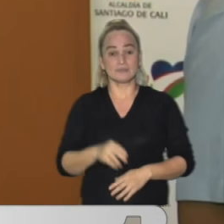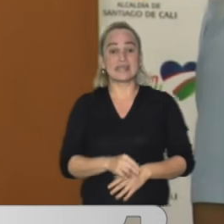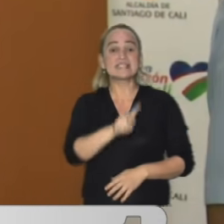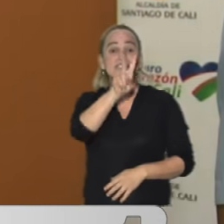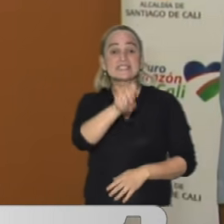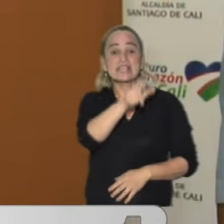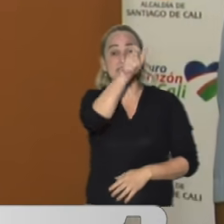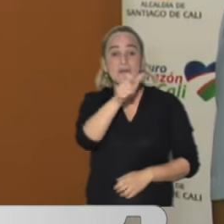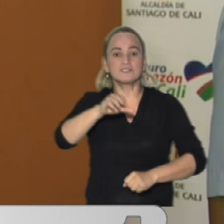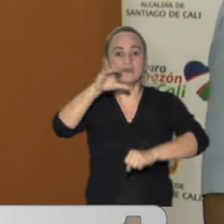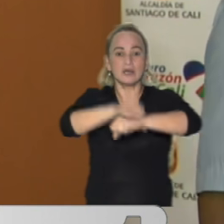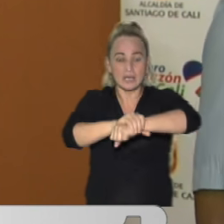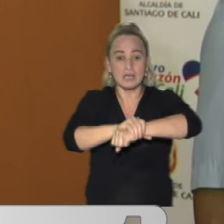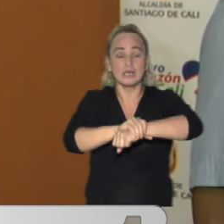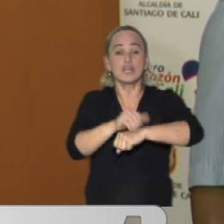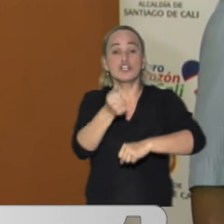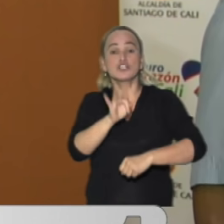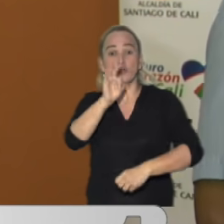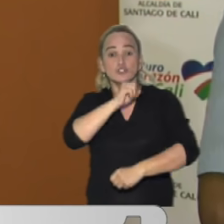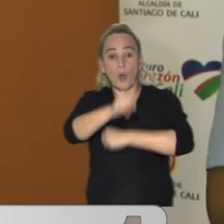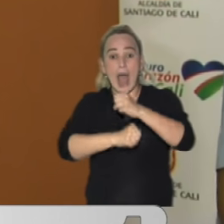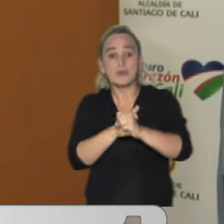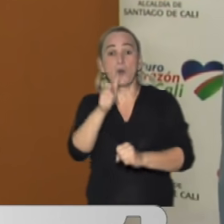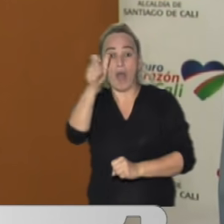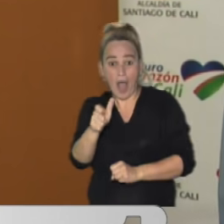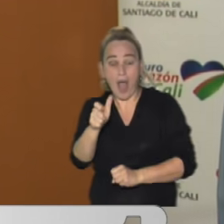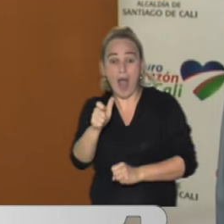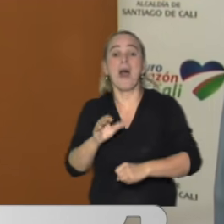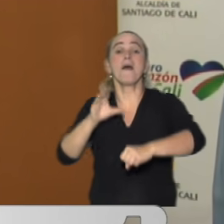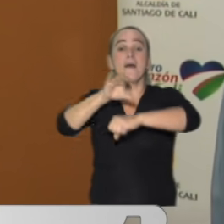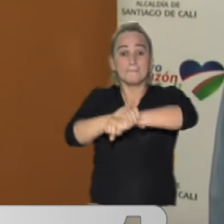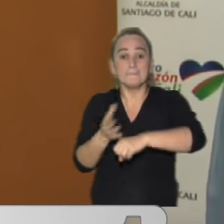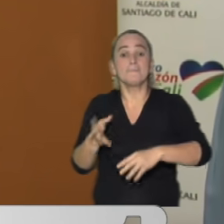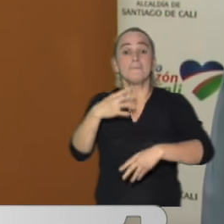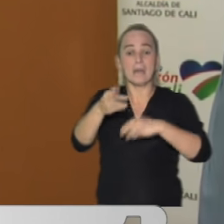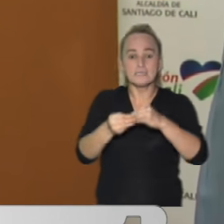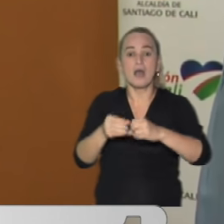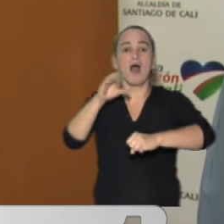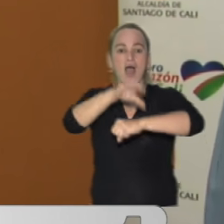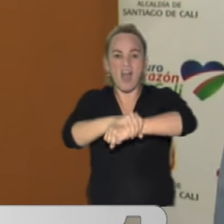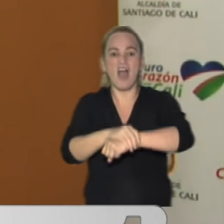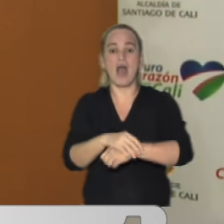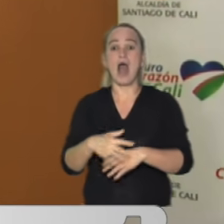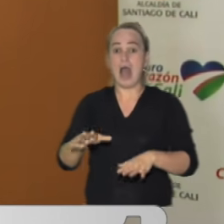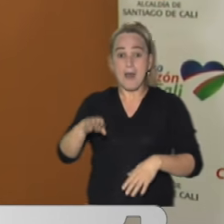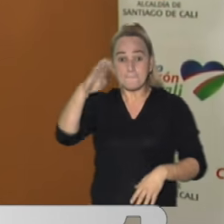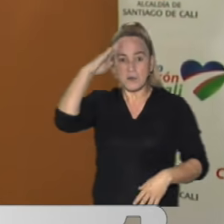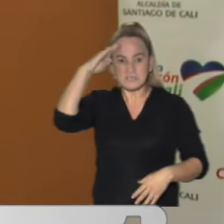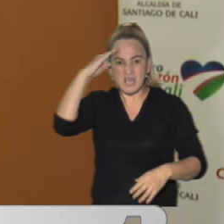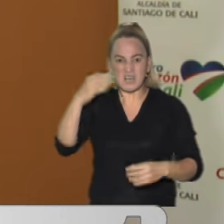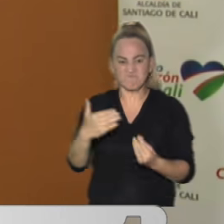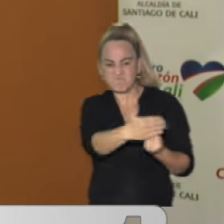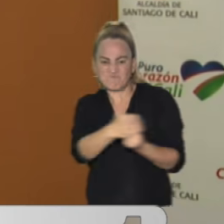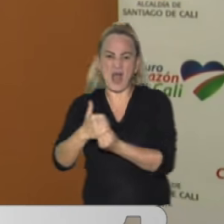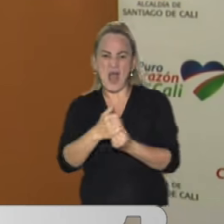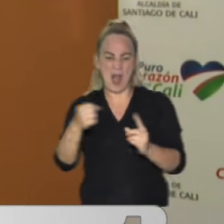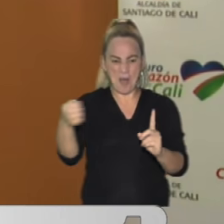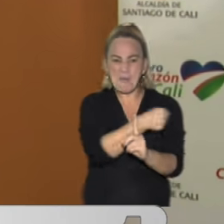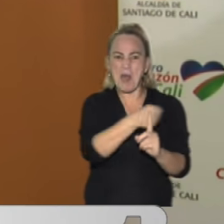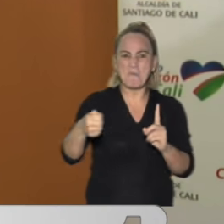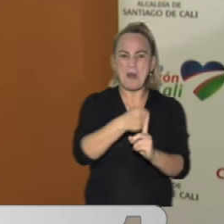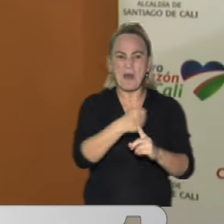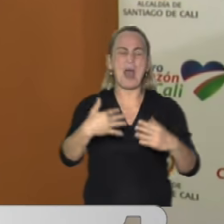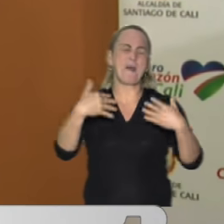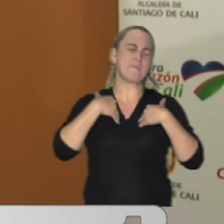personas capturadas y un menor aprehendido. Ellos, de acuerdo con las autoridades, no solamente retuvieron a esos uniformados, sino que los golpearon en